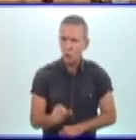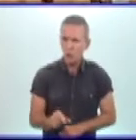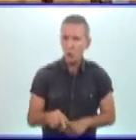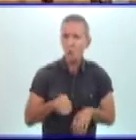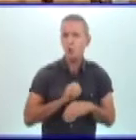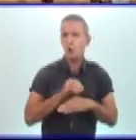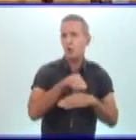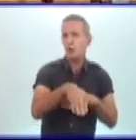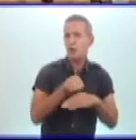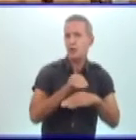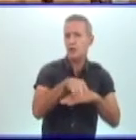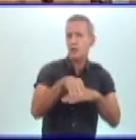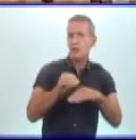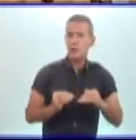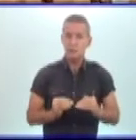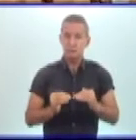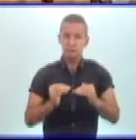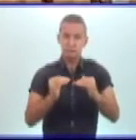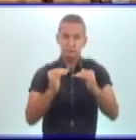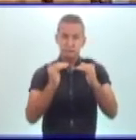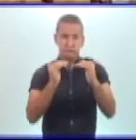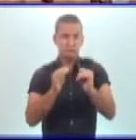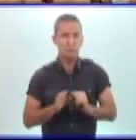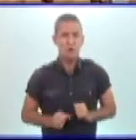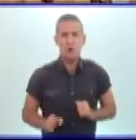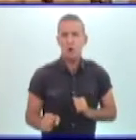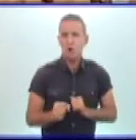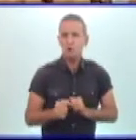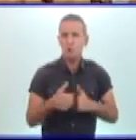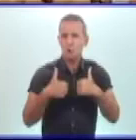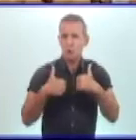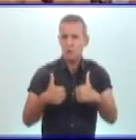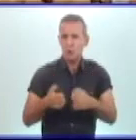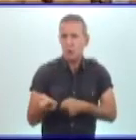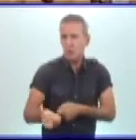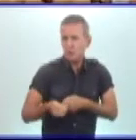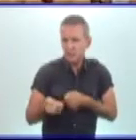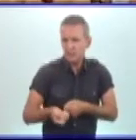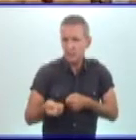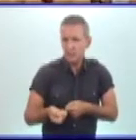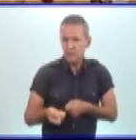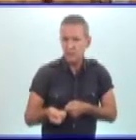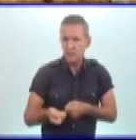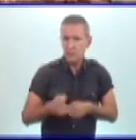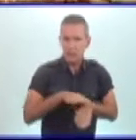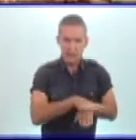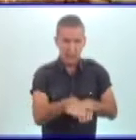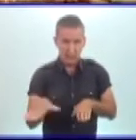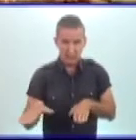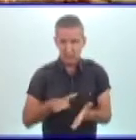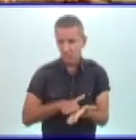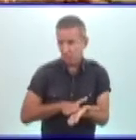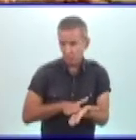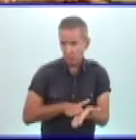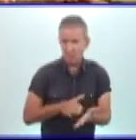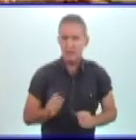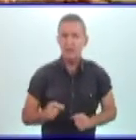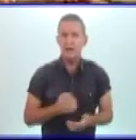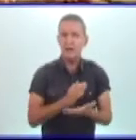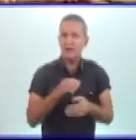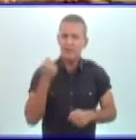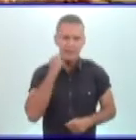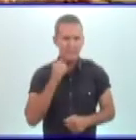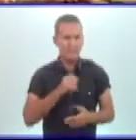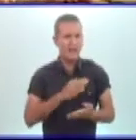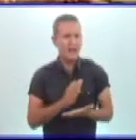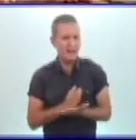sus crecidas dejaba todo aquel abono que permitía el desarrollo de la agricultura en medio del desierto africano. También estudiamos a